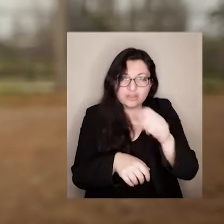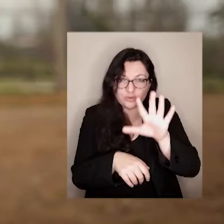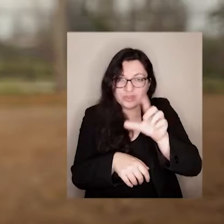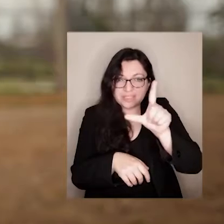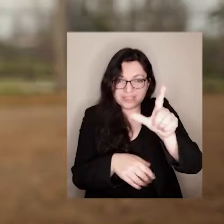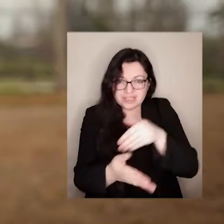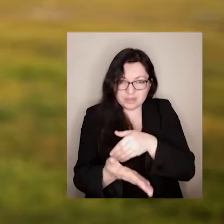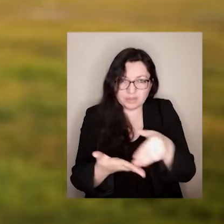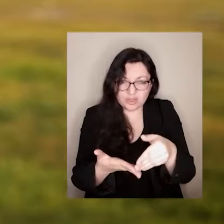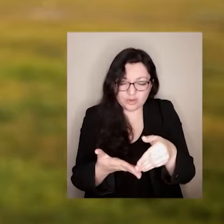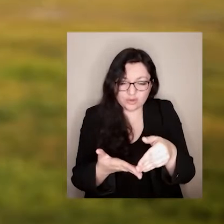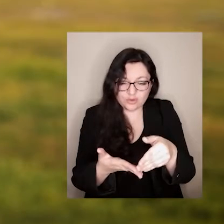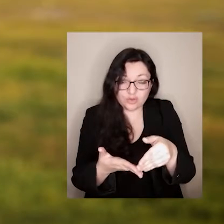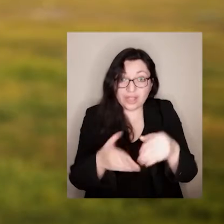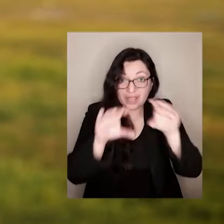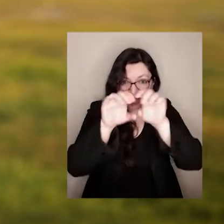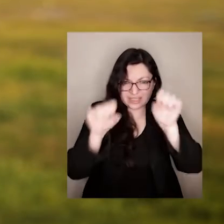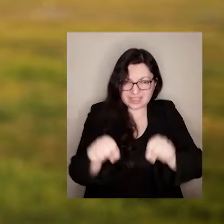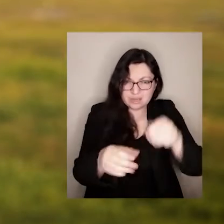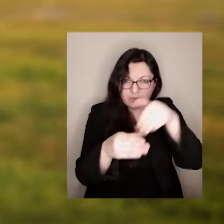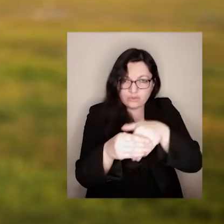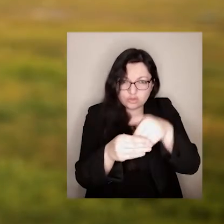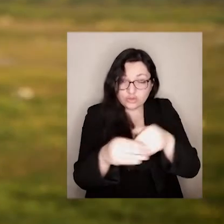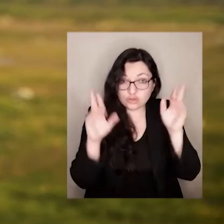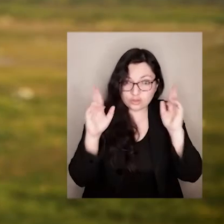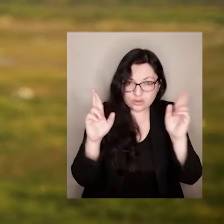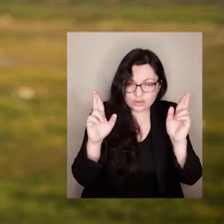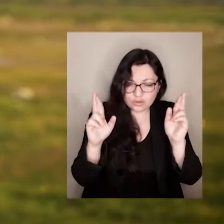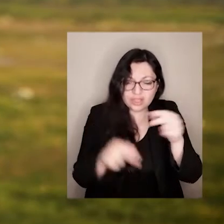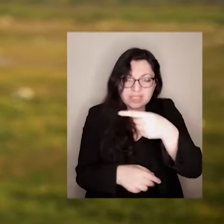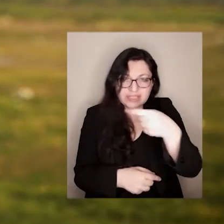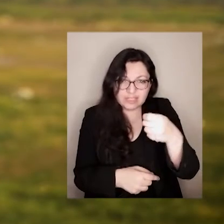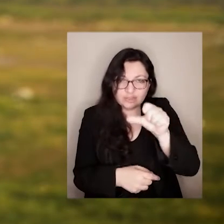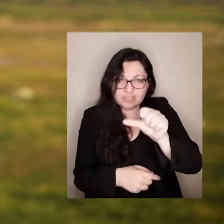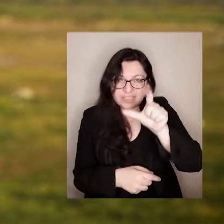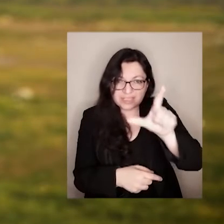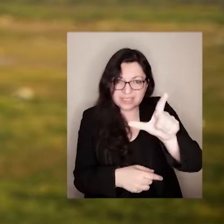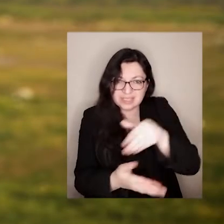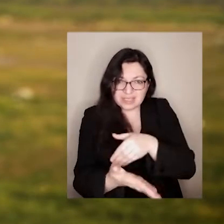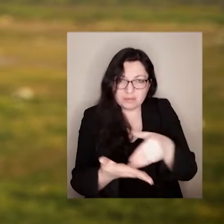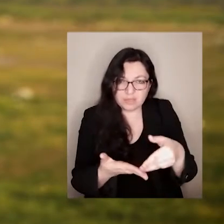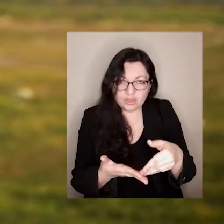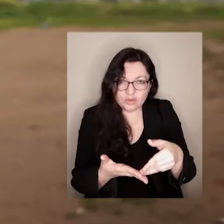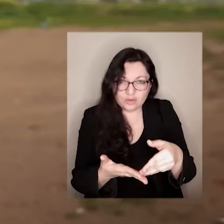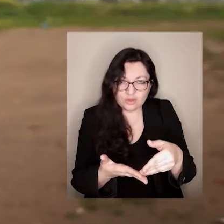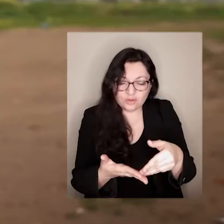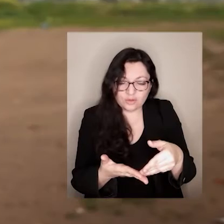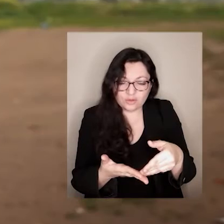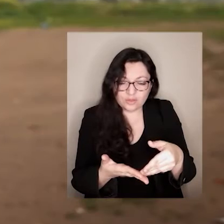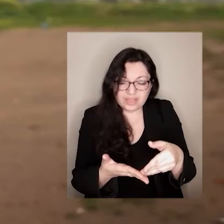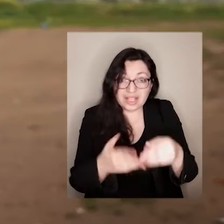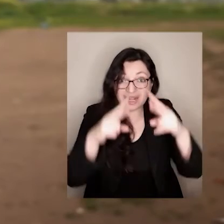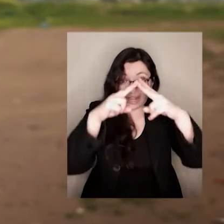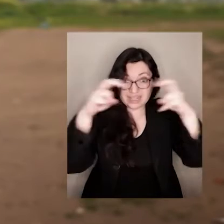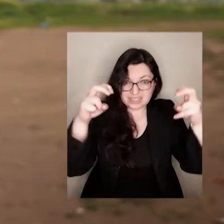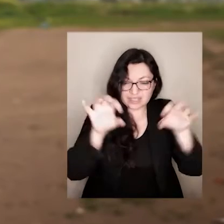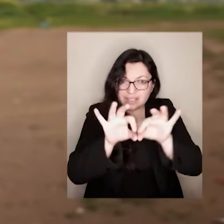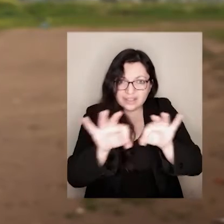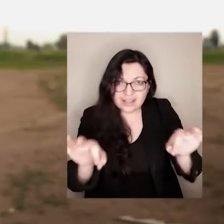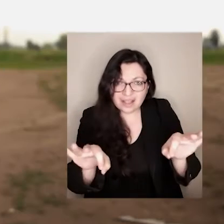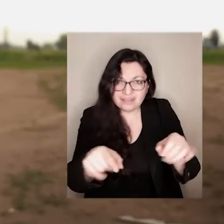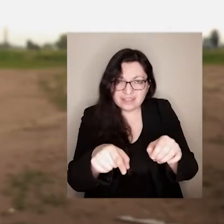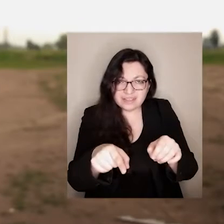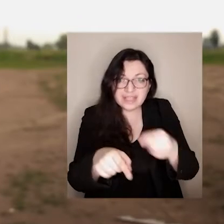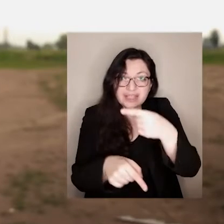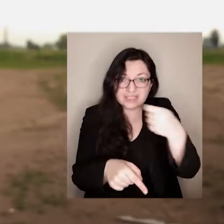millones. El sistema de votación y audio, 167 millones. Instalación eléctrica y